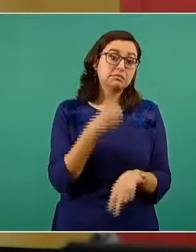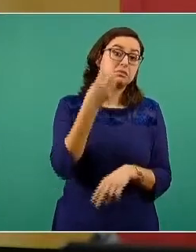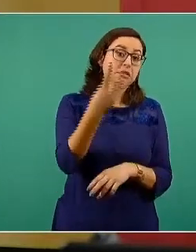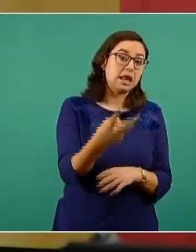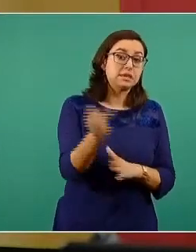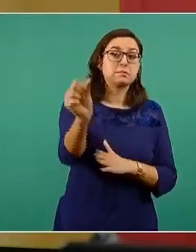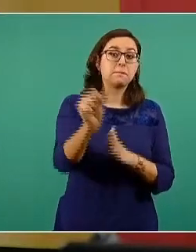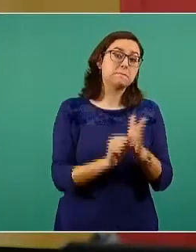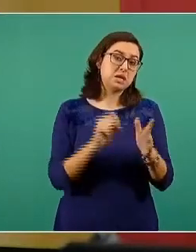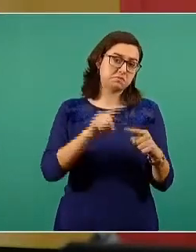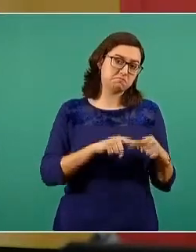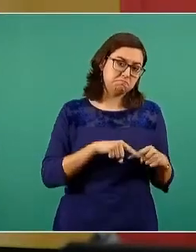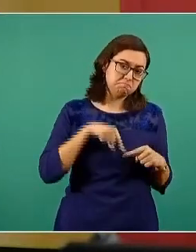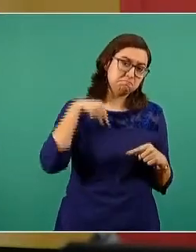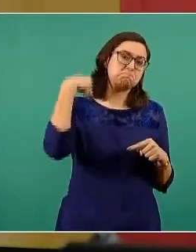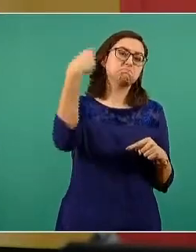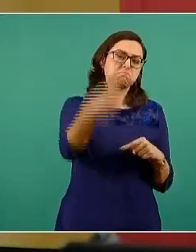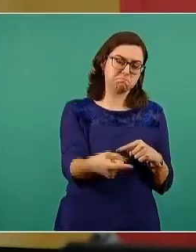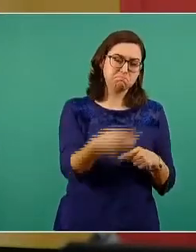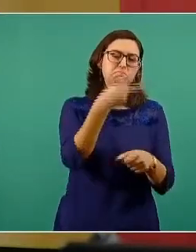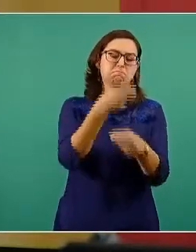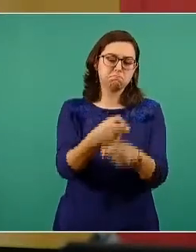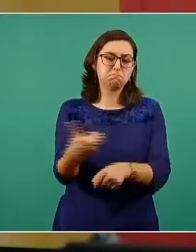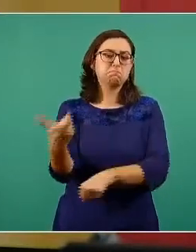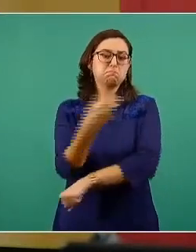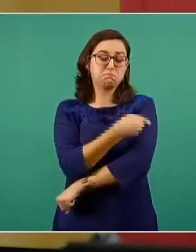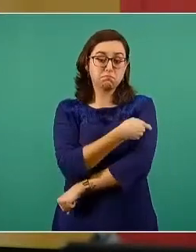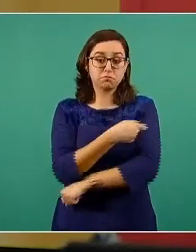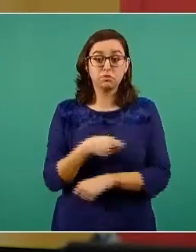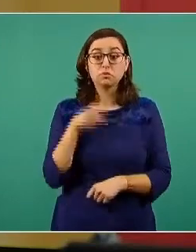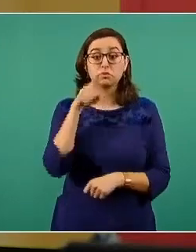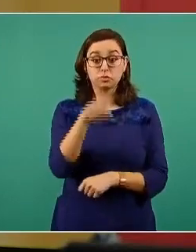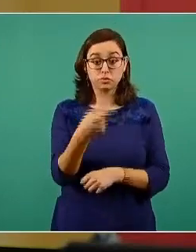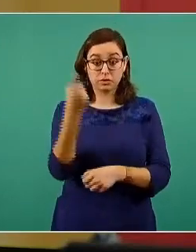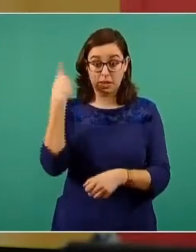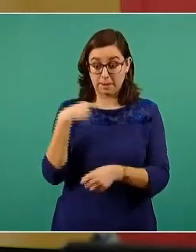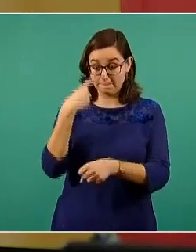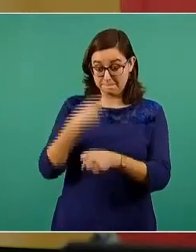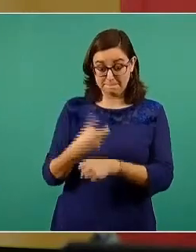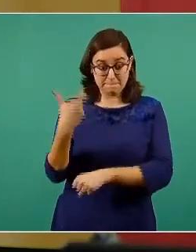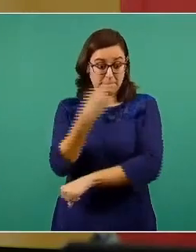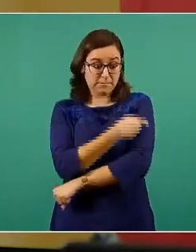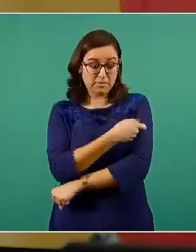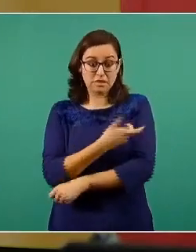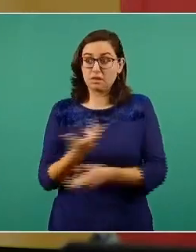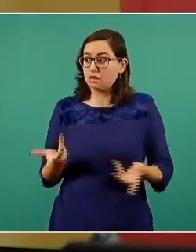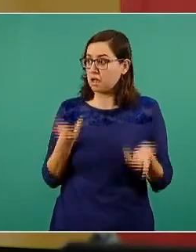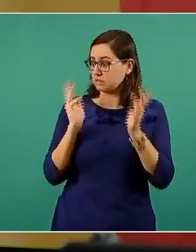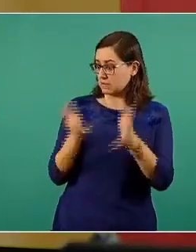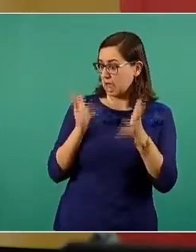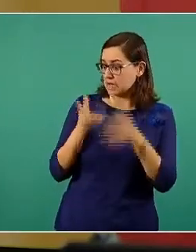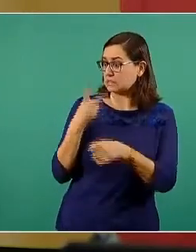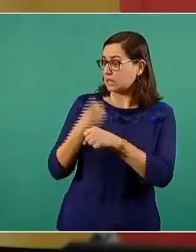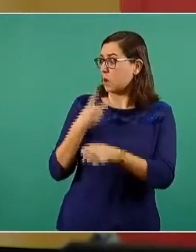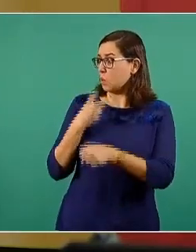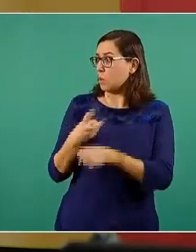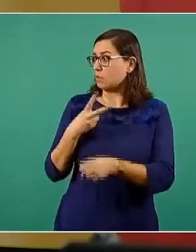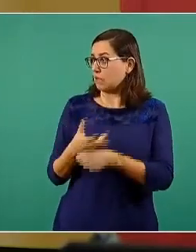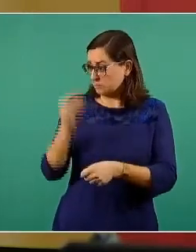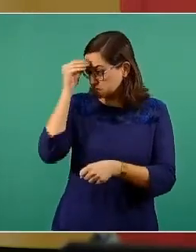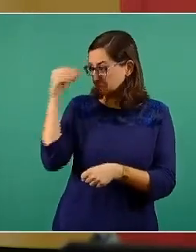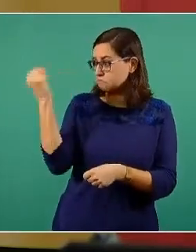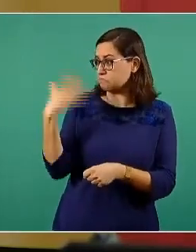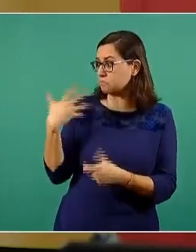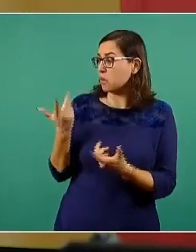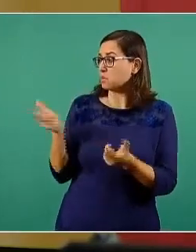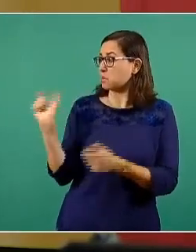usted le pusieron la primera dosis de la vacuna Astra, no se desespere, no sienta que ha quedado olvidado. En su momento